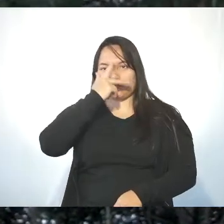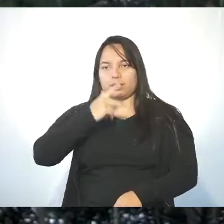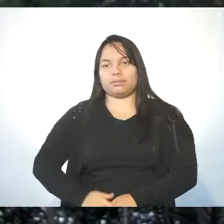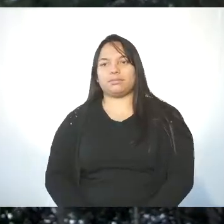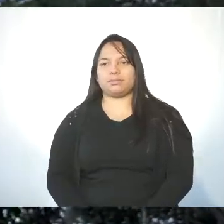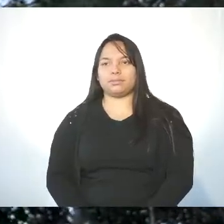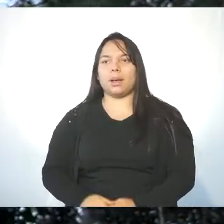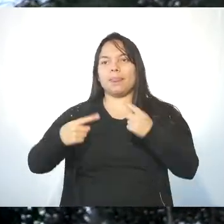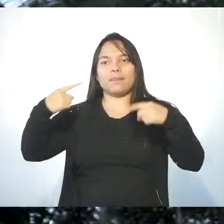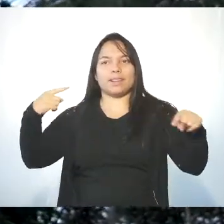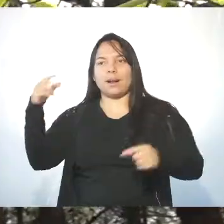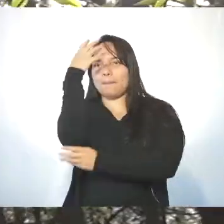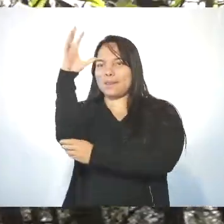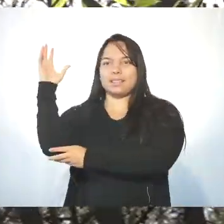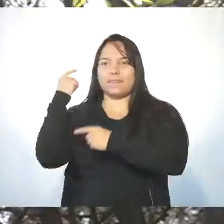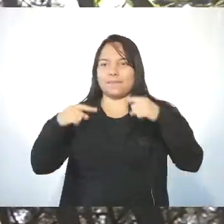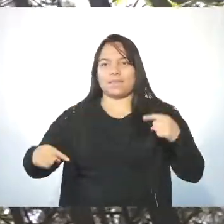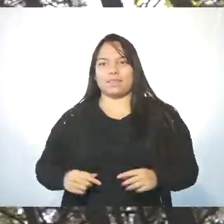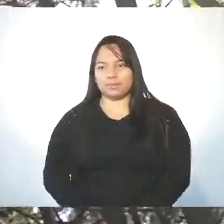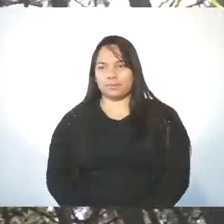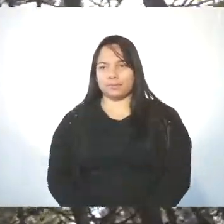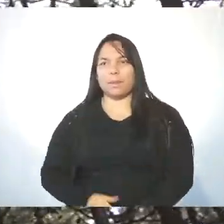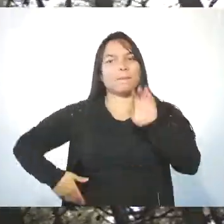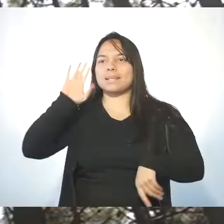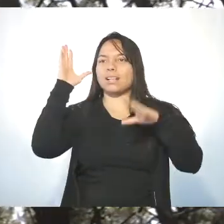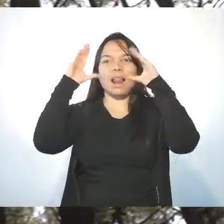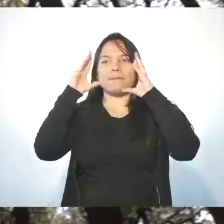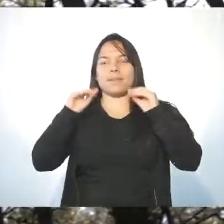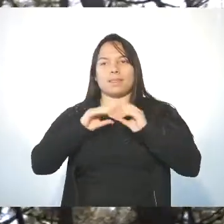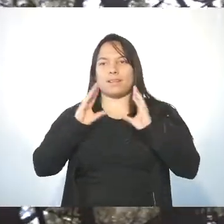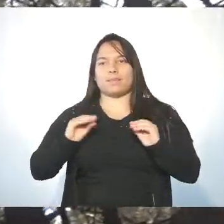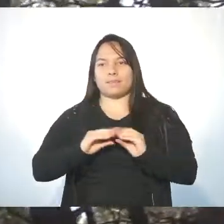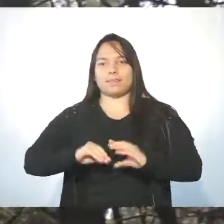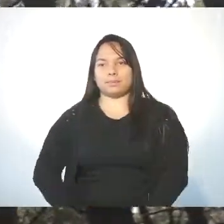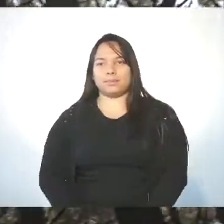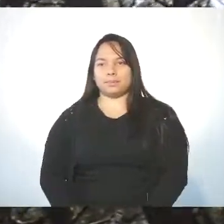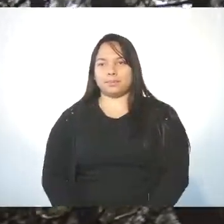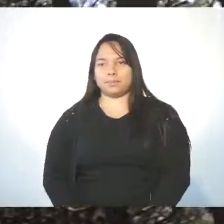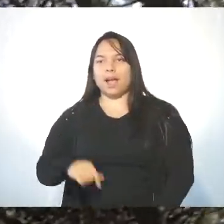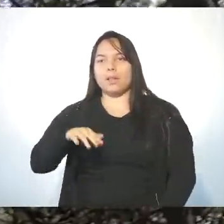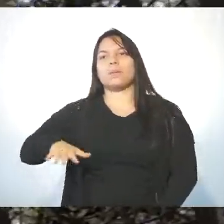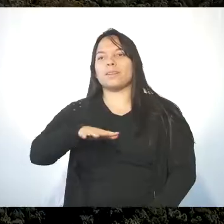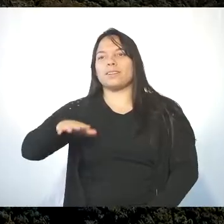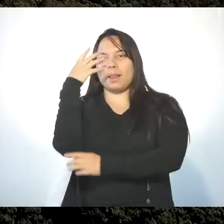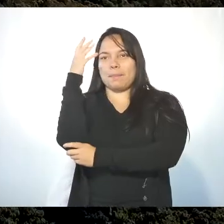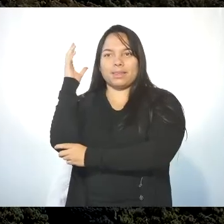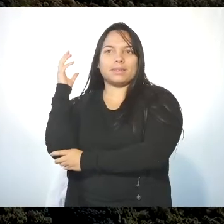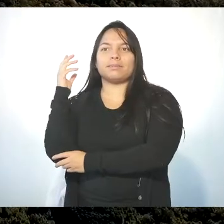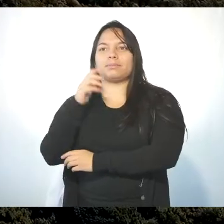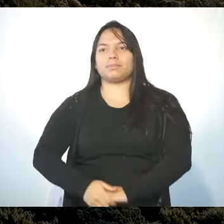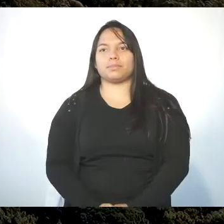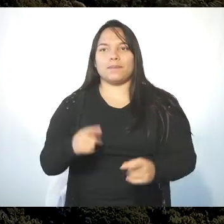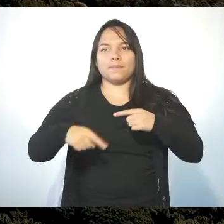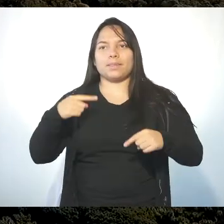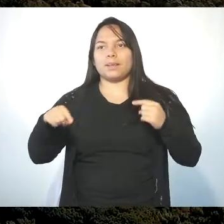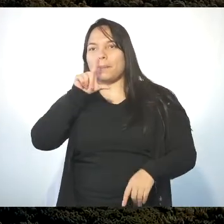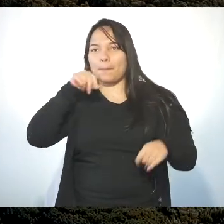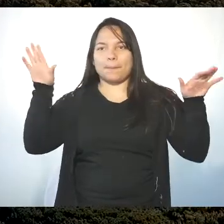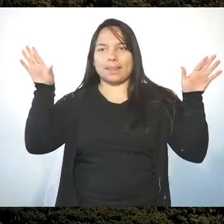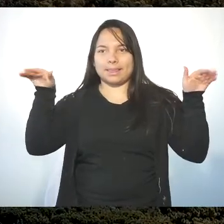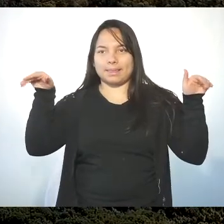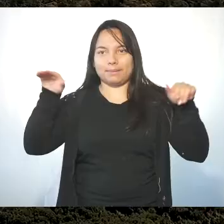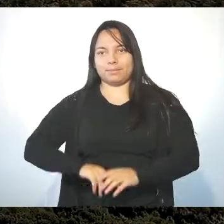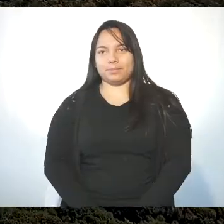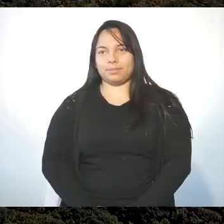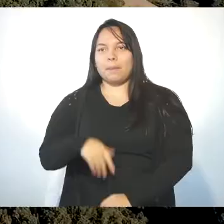coníferas que son el resguardo de aves de ésta está ubicado en la parte sur de la villa